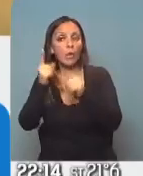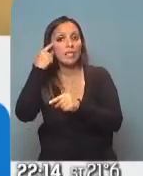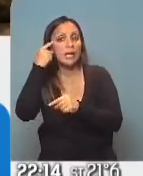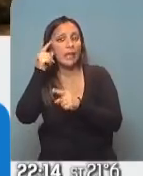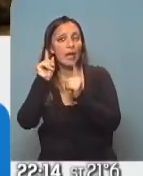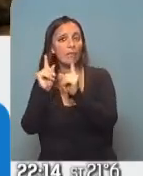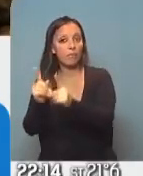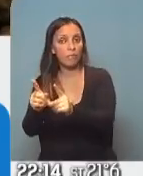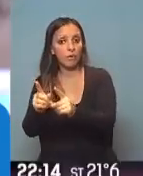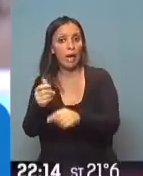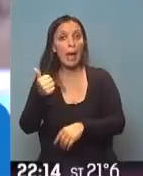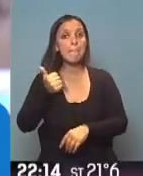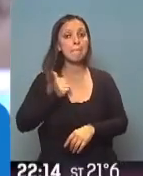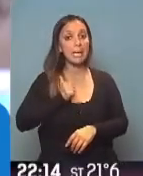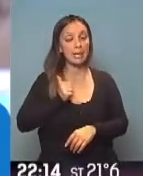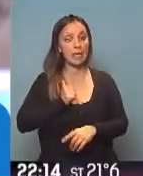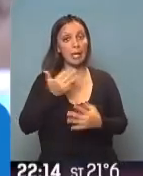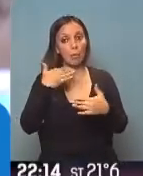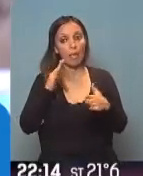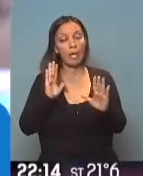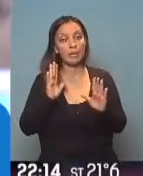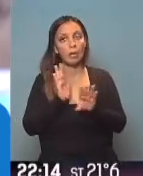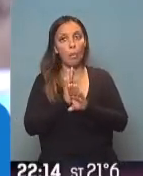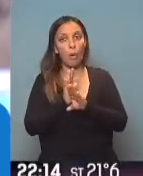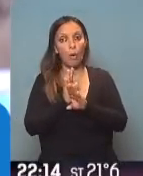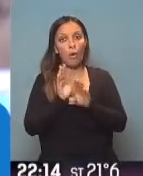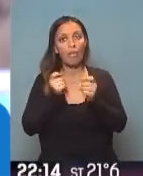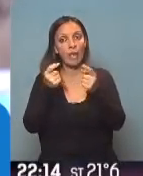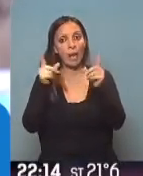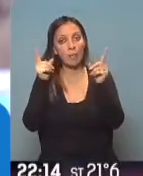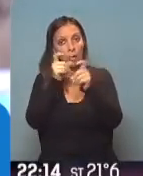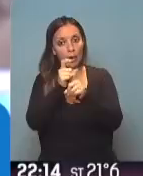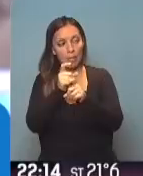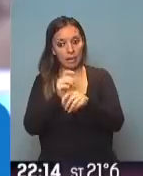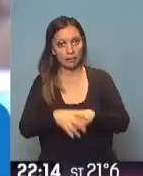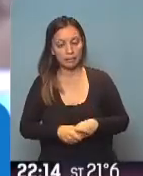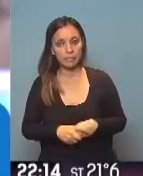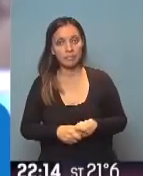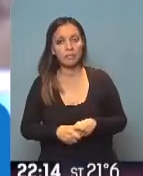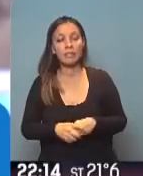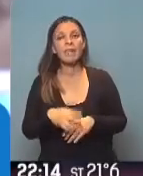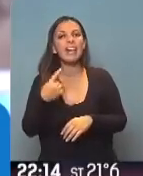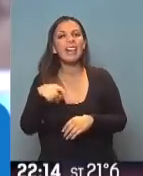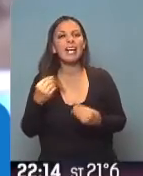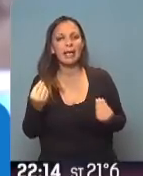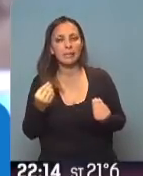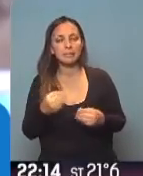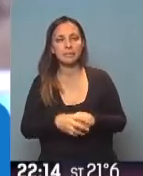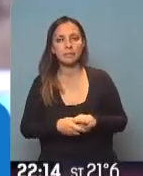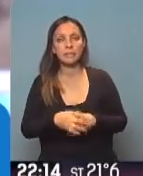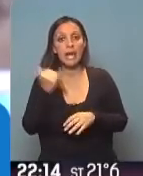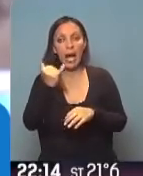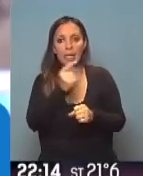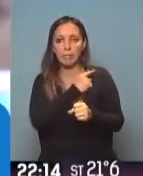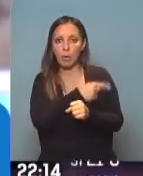un obstáculo para el ex capitán del ejército que va a gobernar Brasil a partir del 1 de enero. ¿En dónde? Tienen nichos de poder